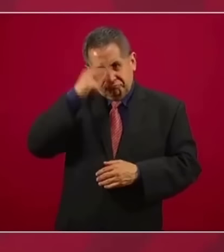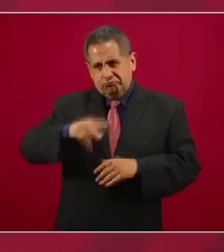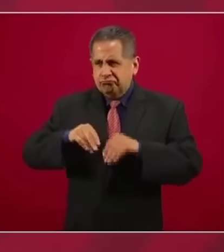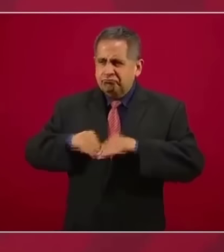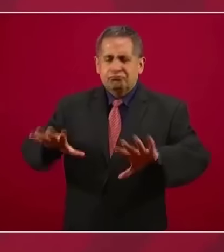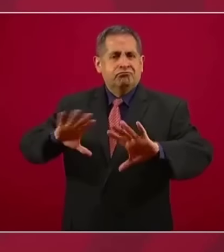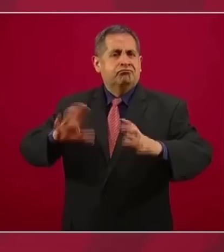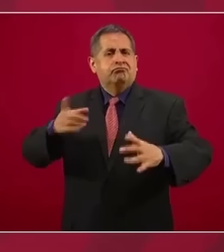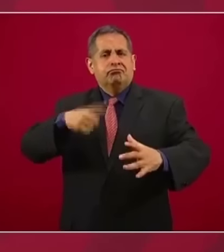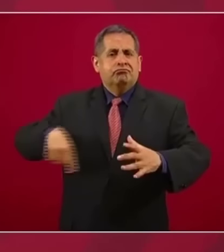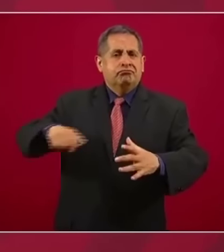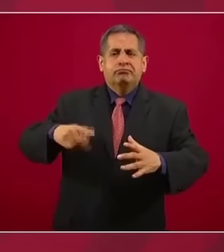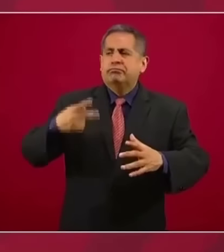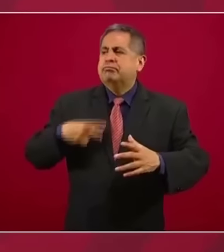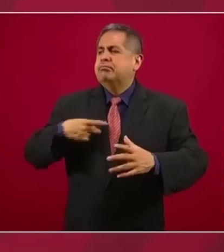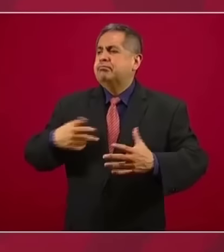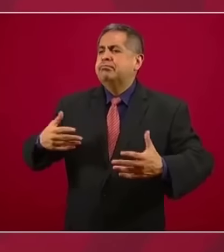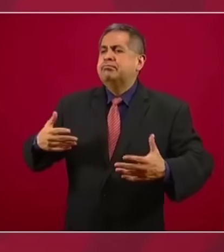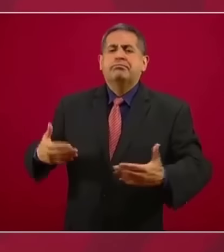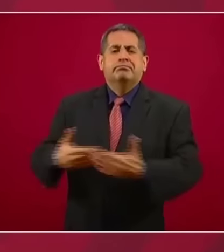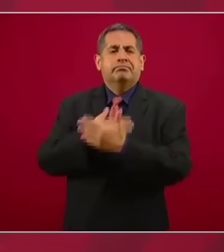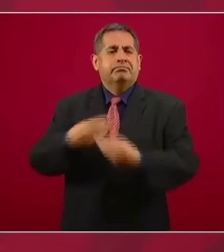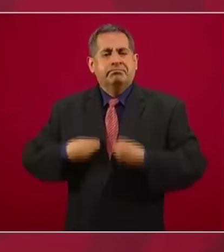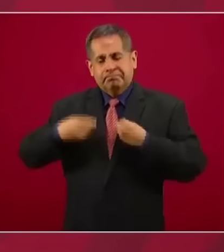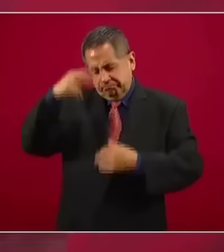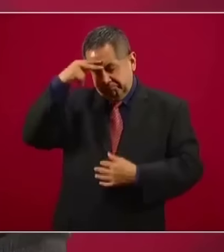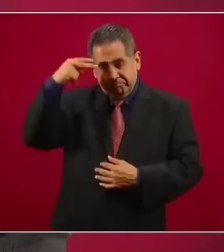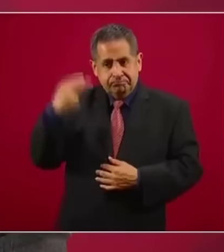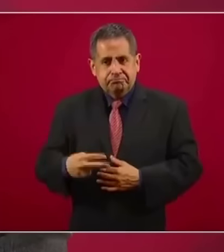generales del pueblo y de la nación.